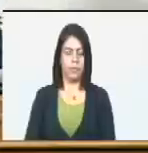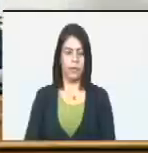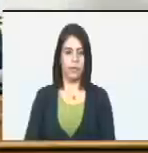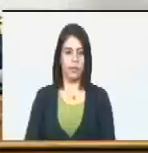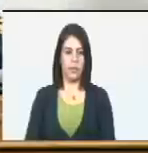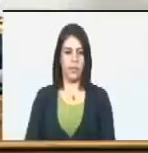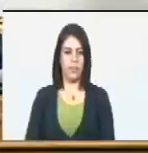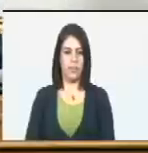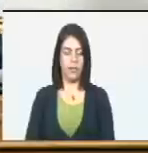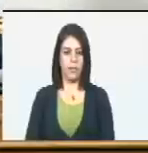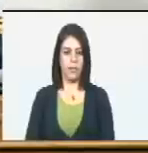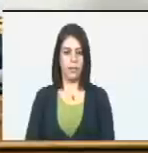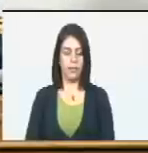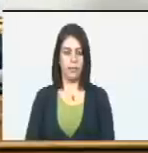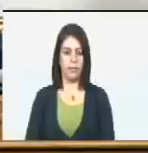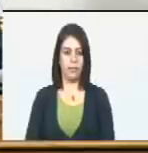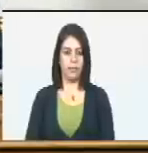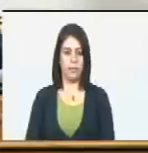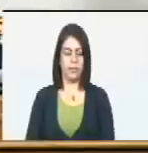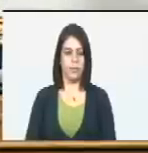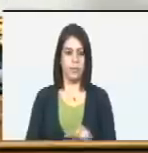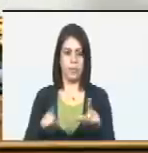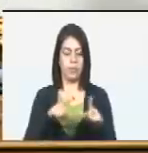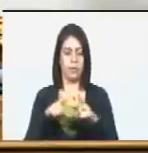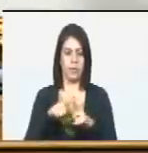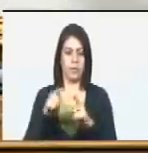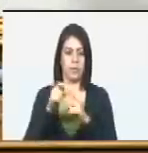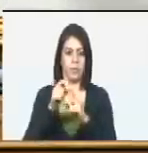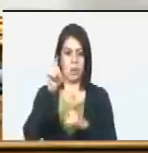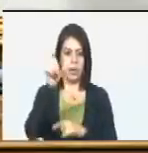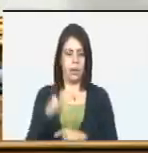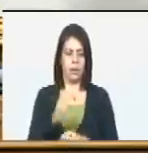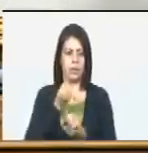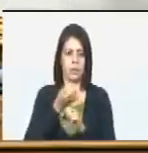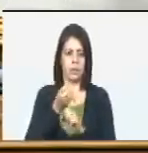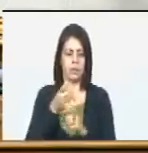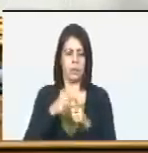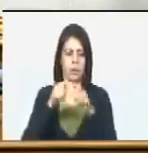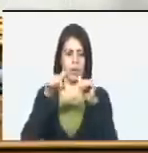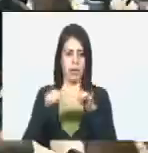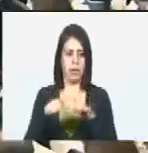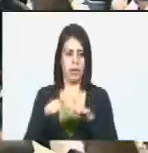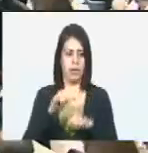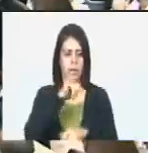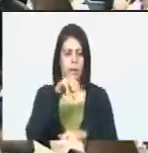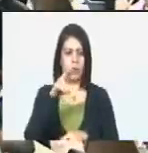Vamos a abrir espacio para los derechos de palabra. Dejo el derecho de palabra al diputado Juan Carlos Alemán.